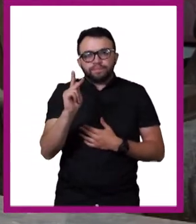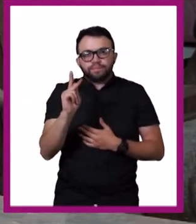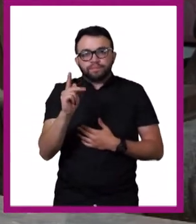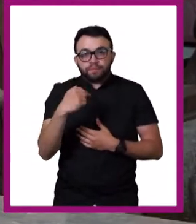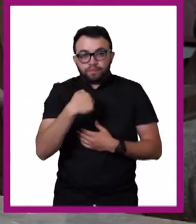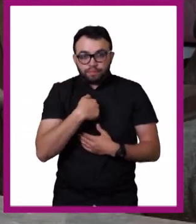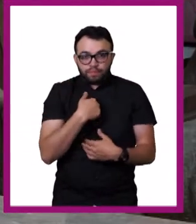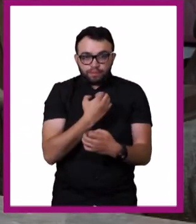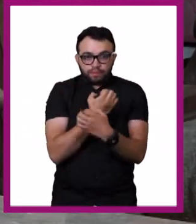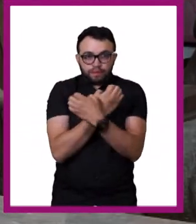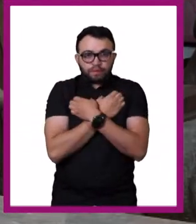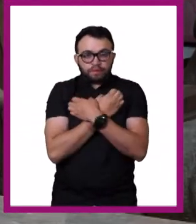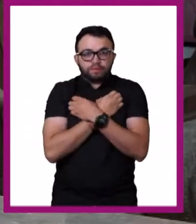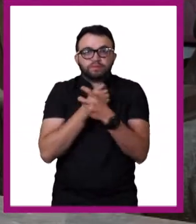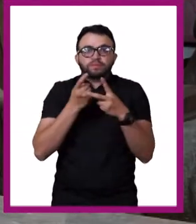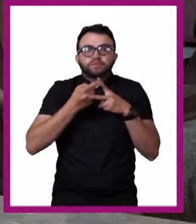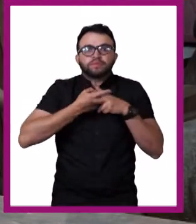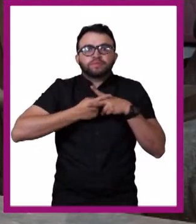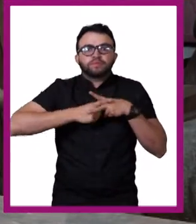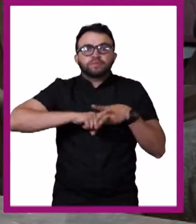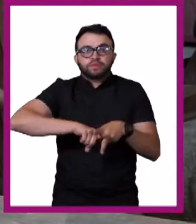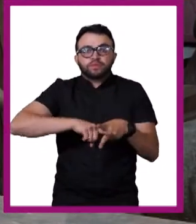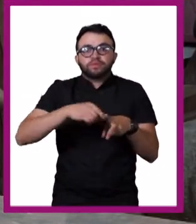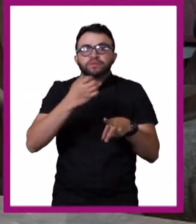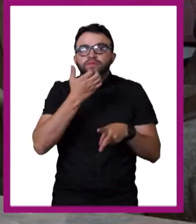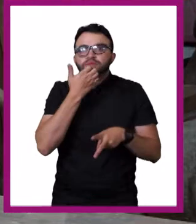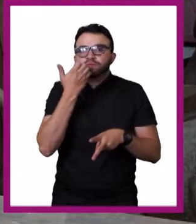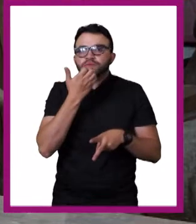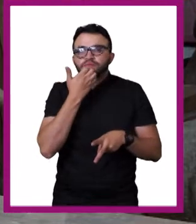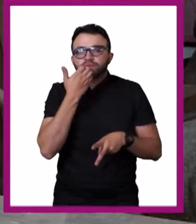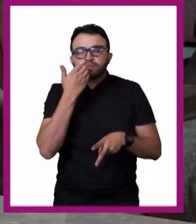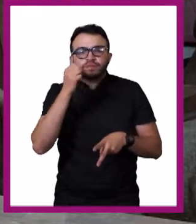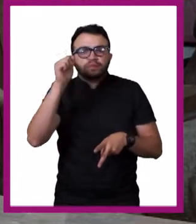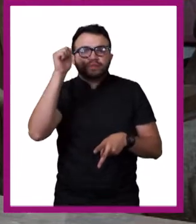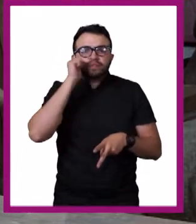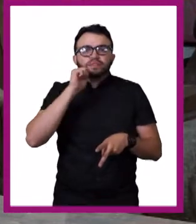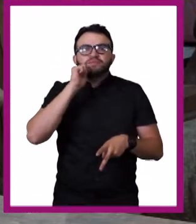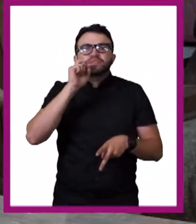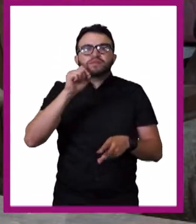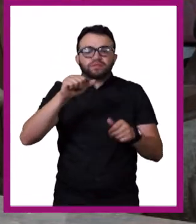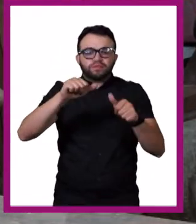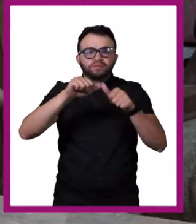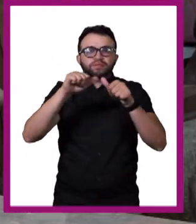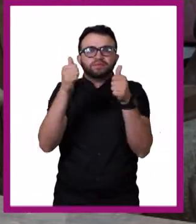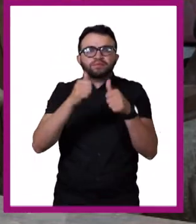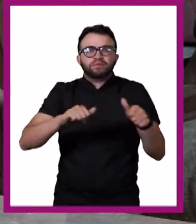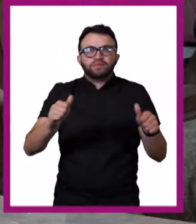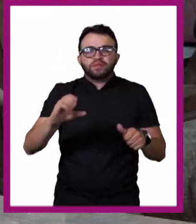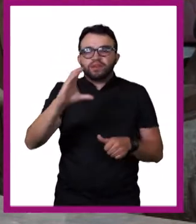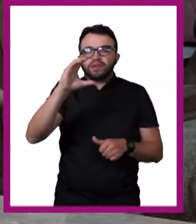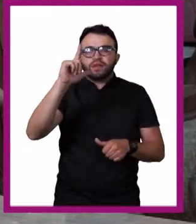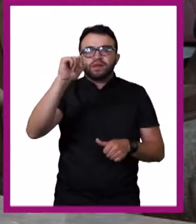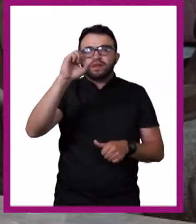mi educación inició en la escuela siempre con los artistas clásicos.